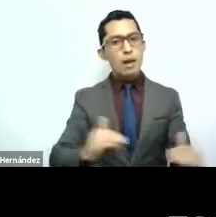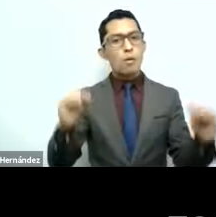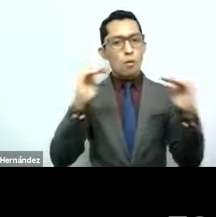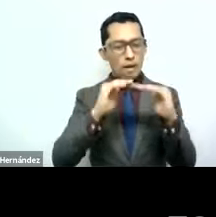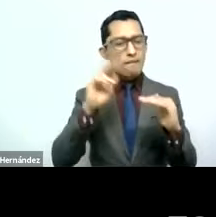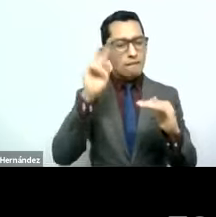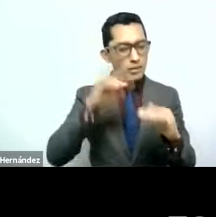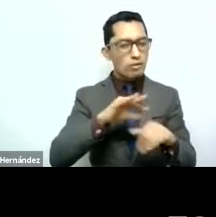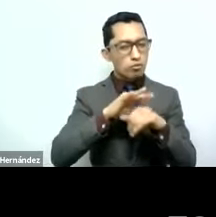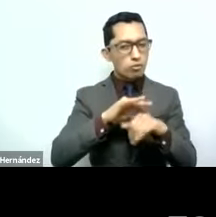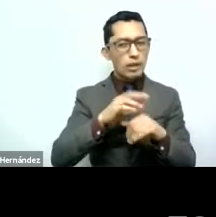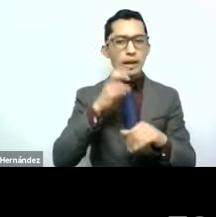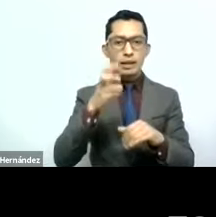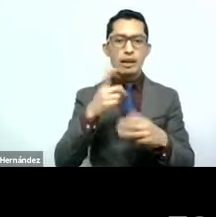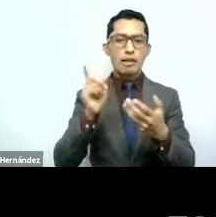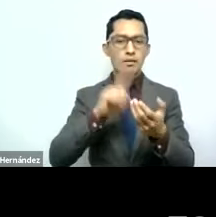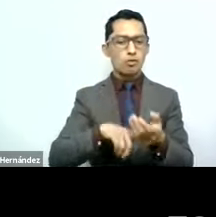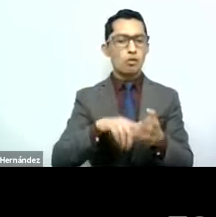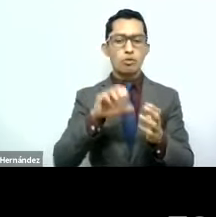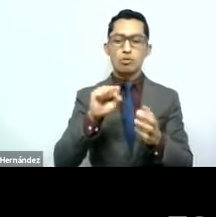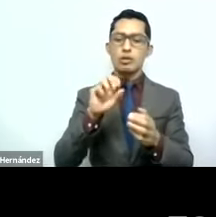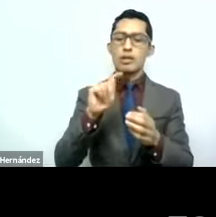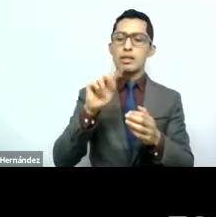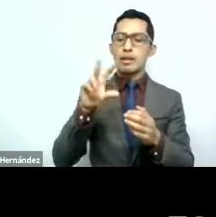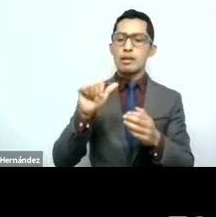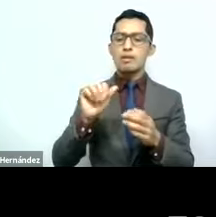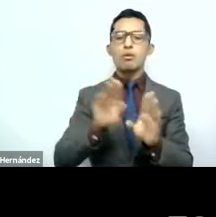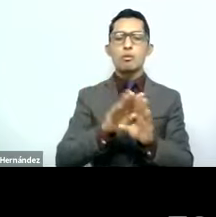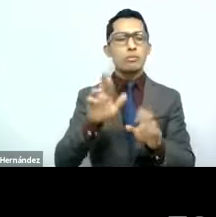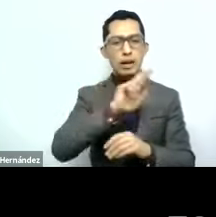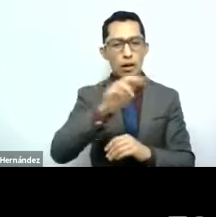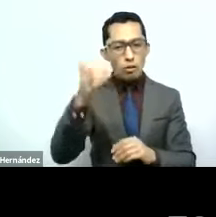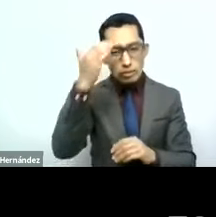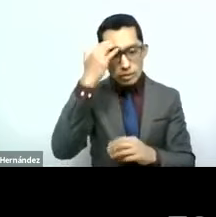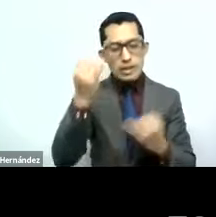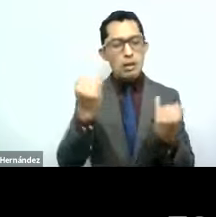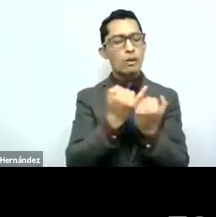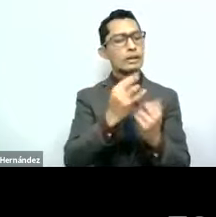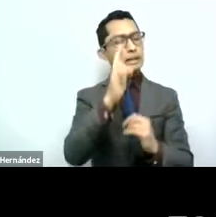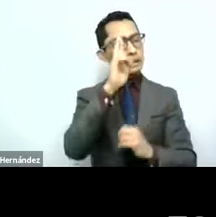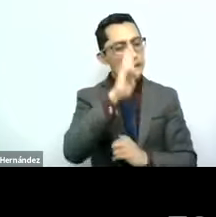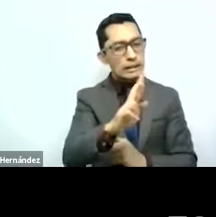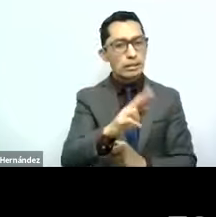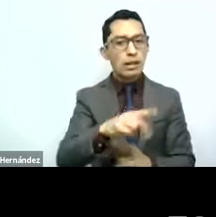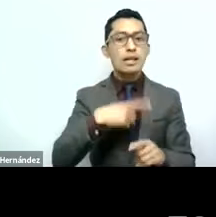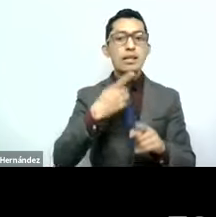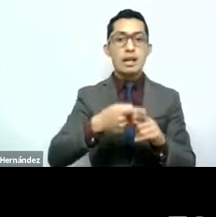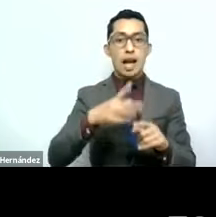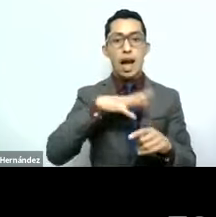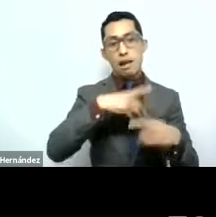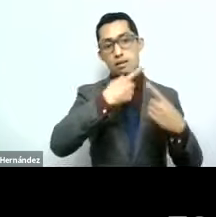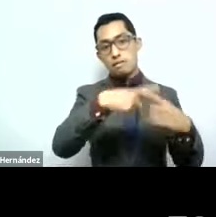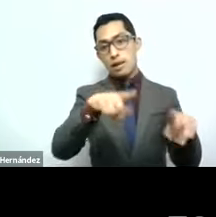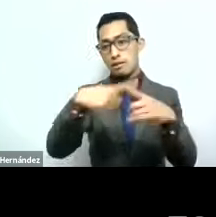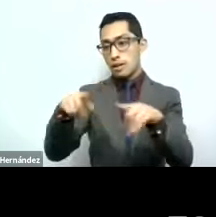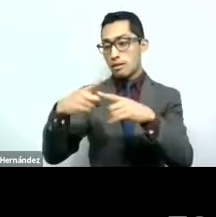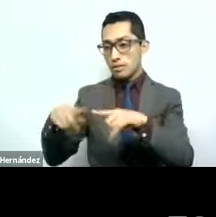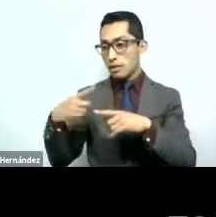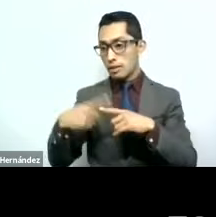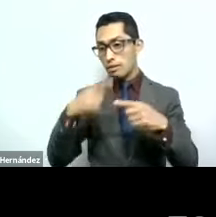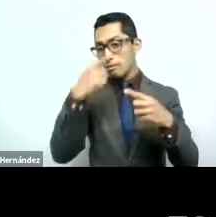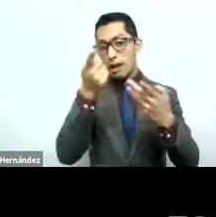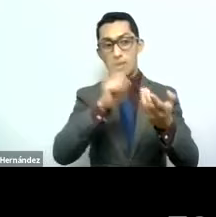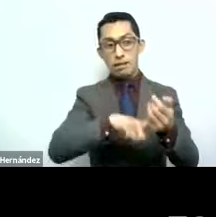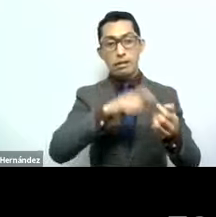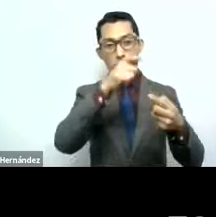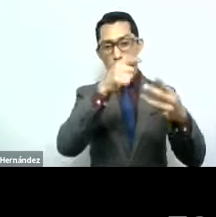igualdad sustantiva, en el reconocimiento y profundo respeto a nuestras diferencias en todas sus expresiones